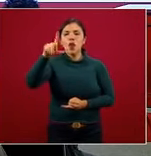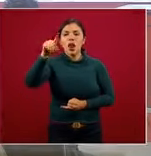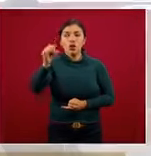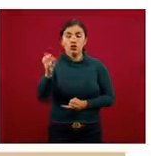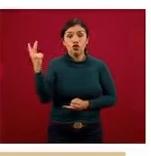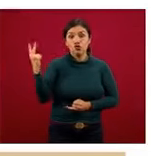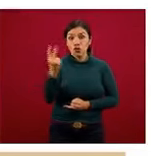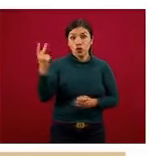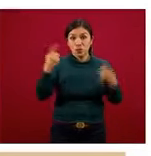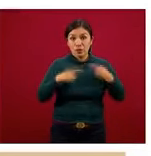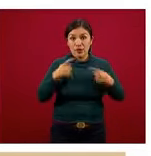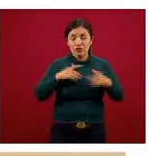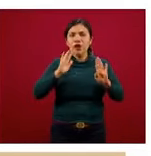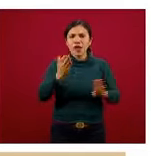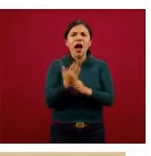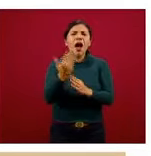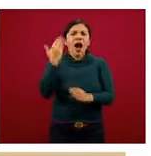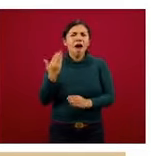nos había